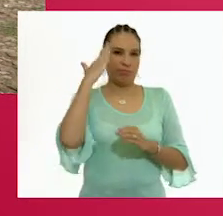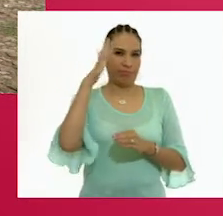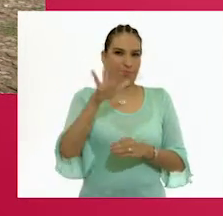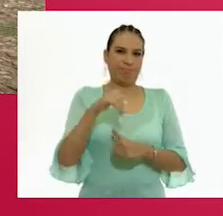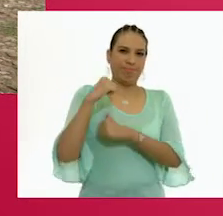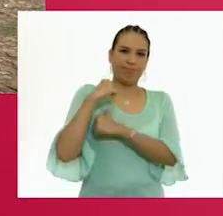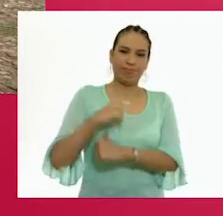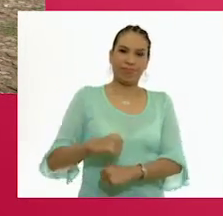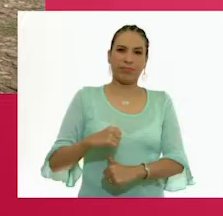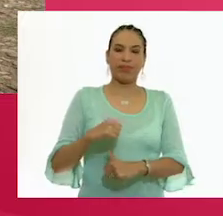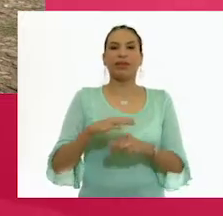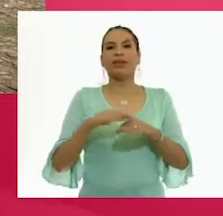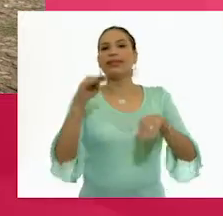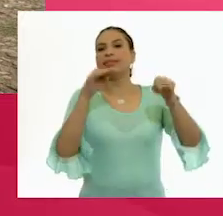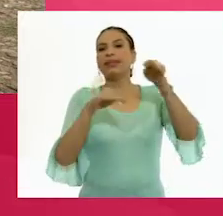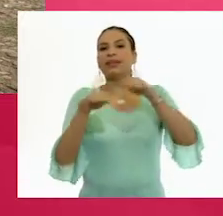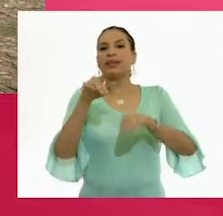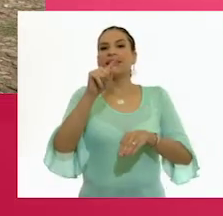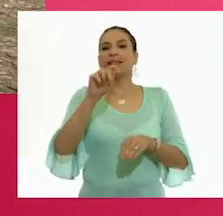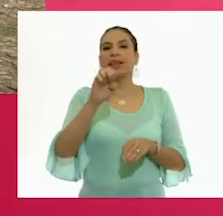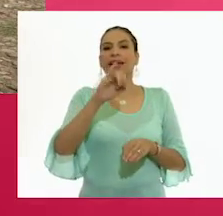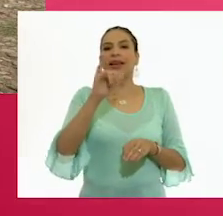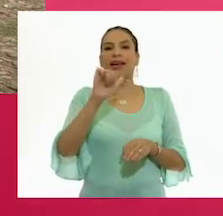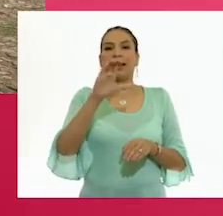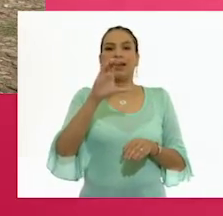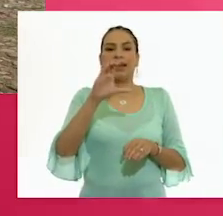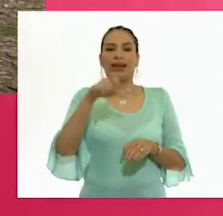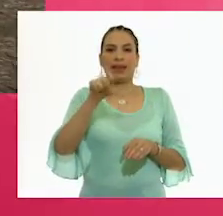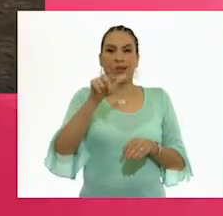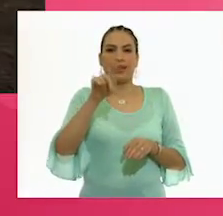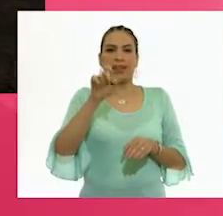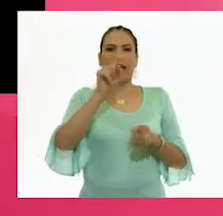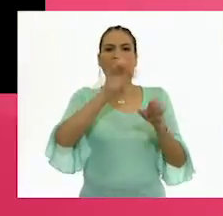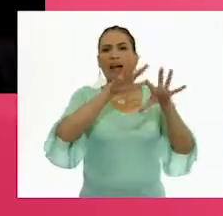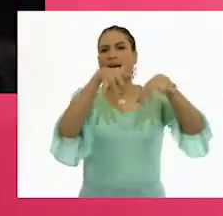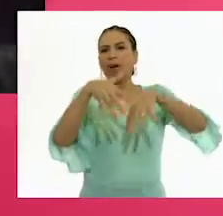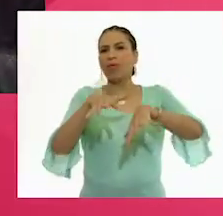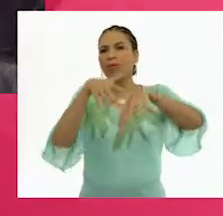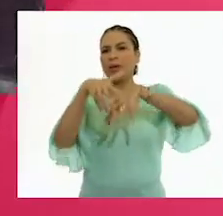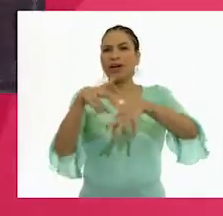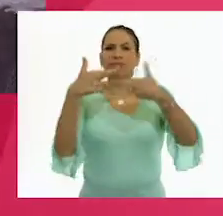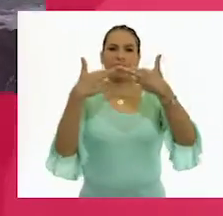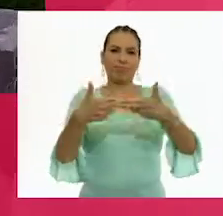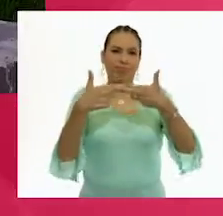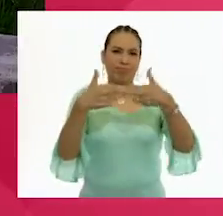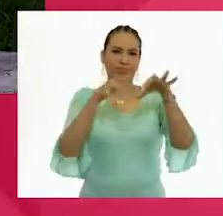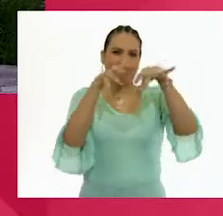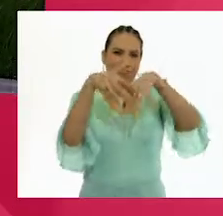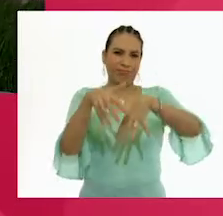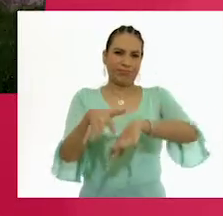jurisdicción el Cerro de Tecajete y sus manantiales.